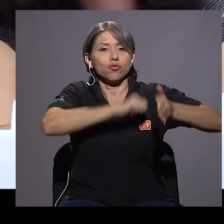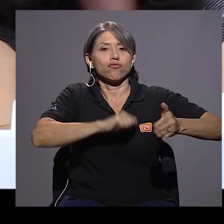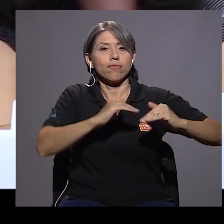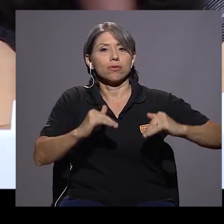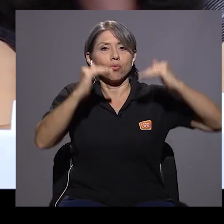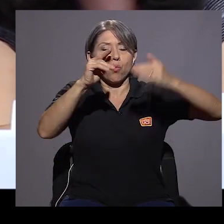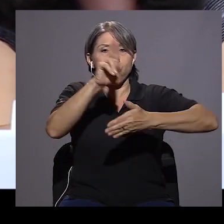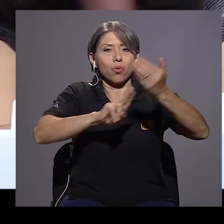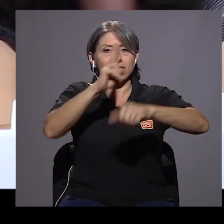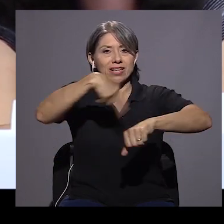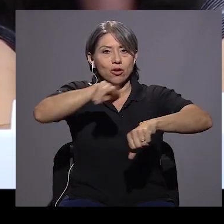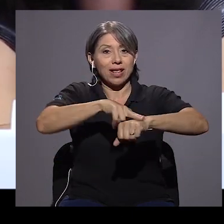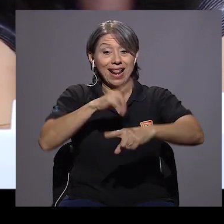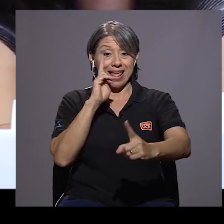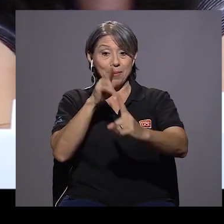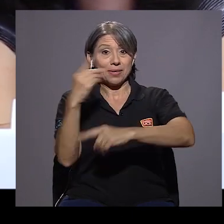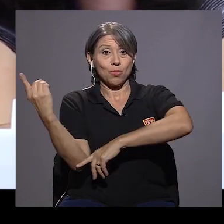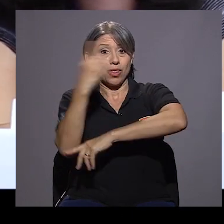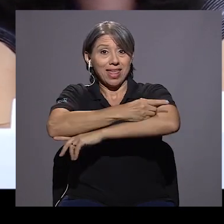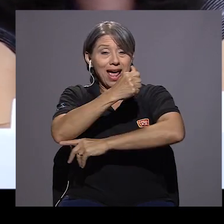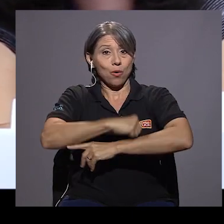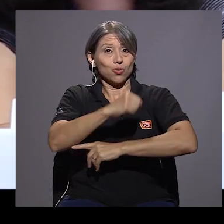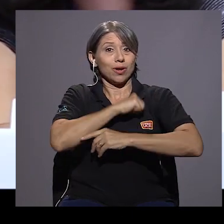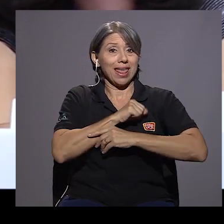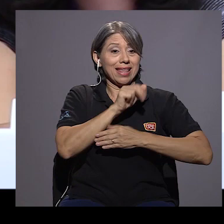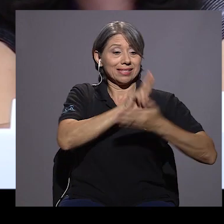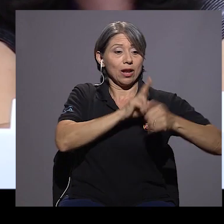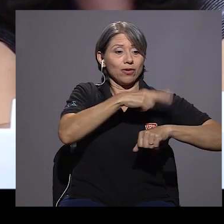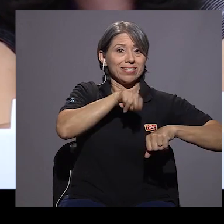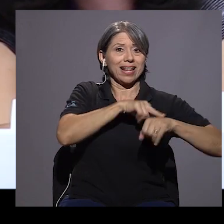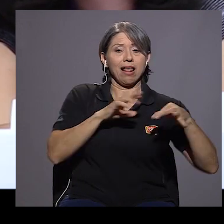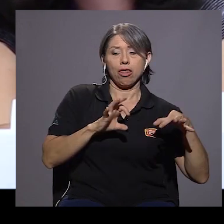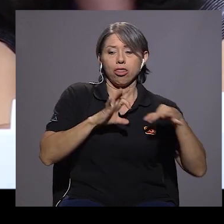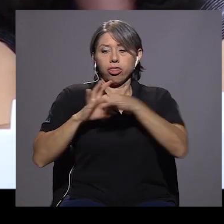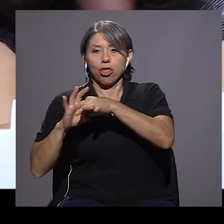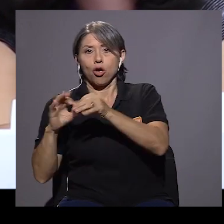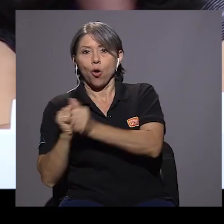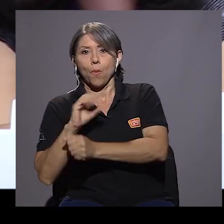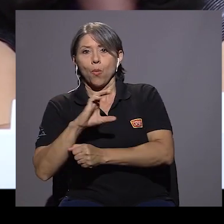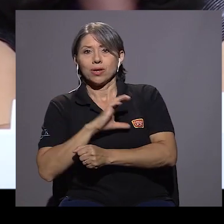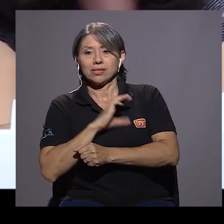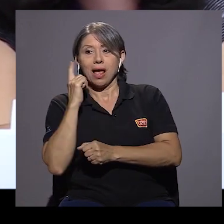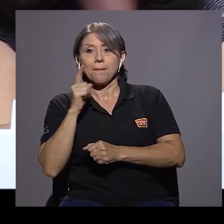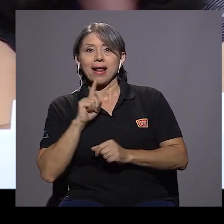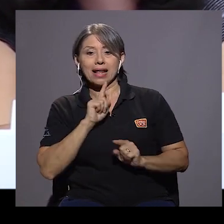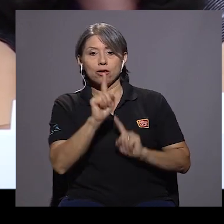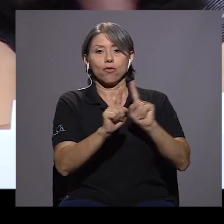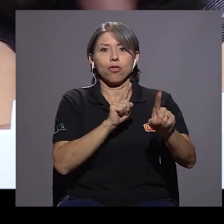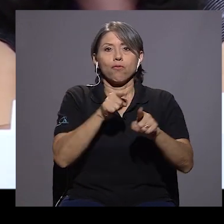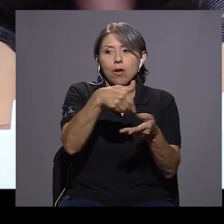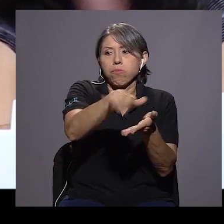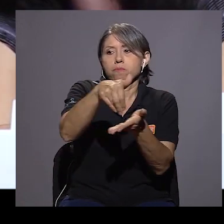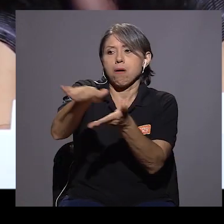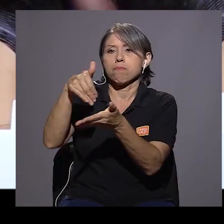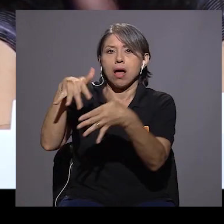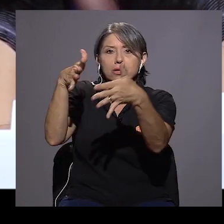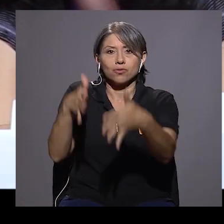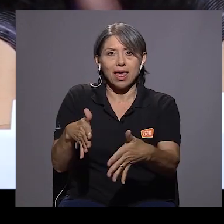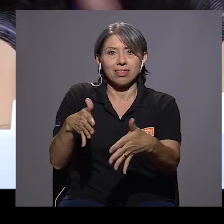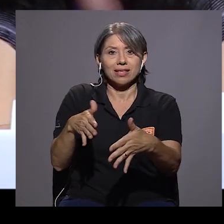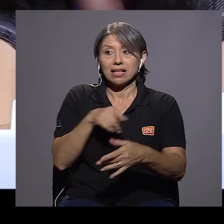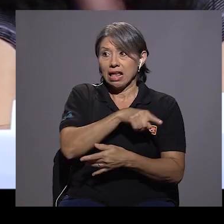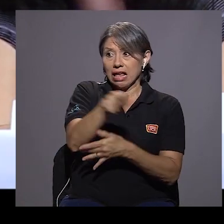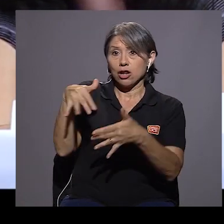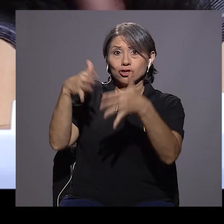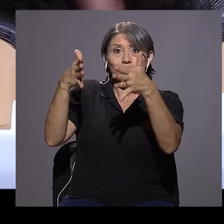Universidad Nacional y ese mismo día, cuando las autoridades de la UNA se aliaron con la fuerza pública para expulsar a los y las estudiantes,